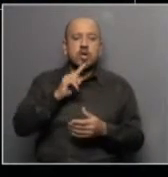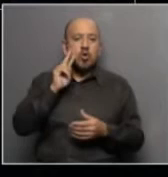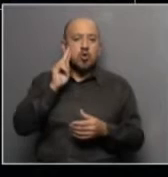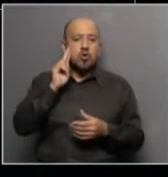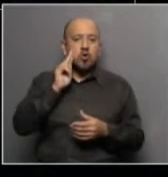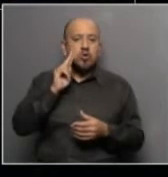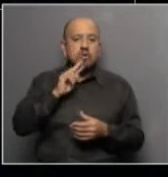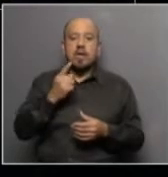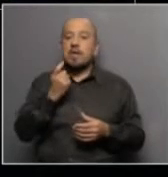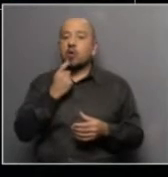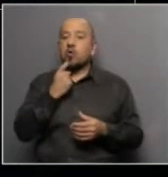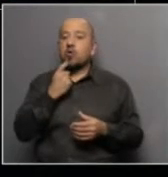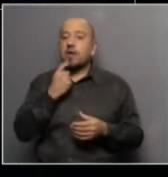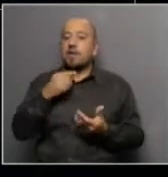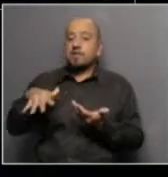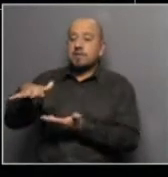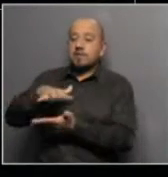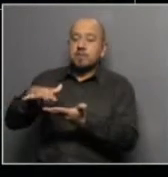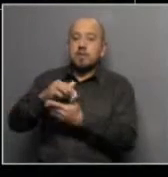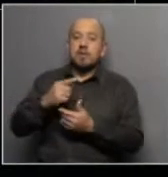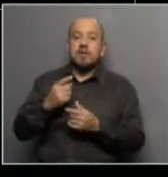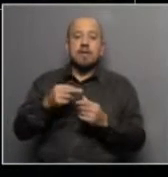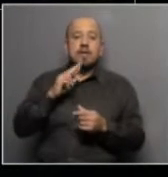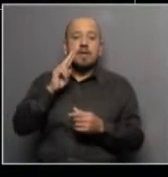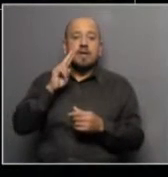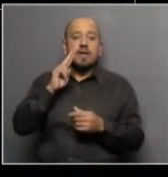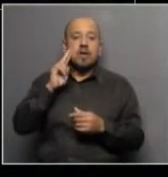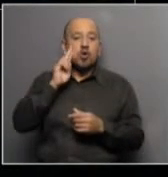zonas rojas. ¿Cuáles son las zonas rosas?